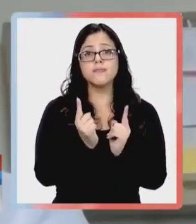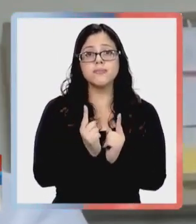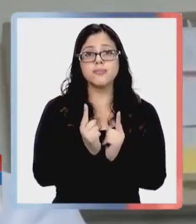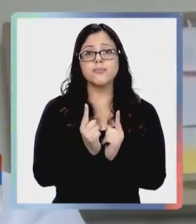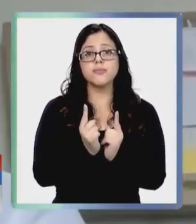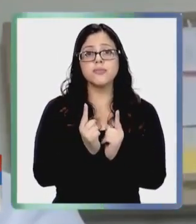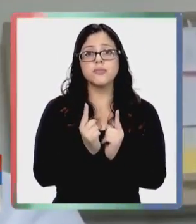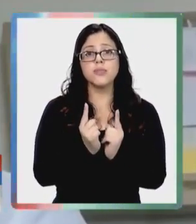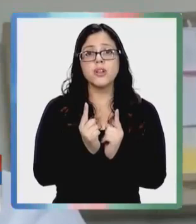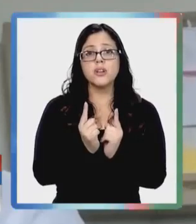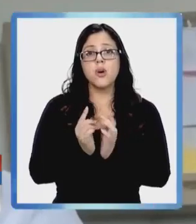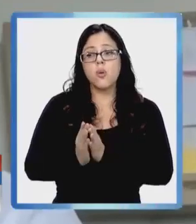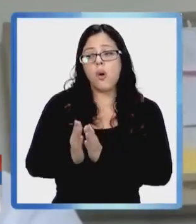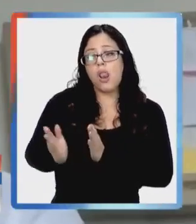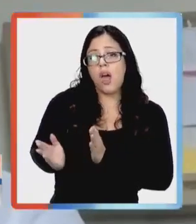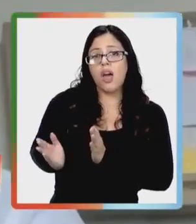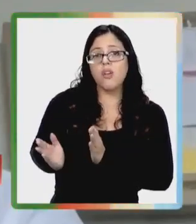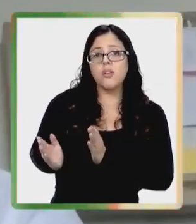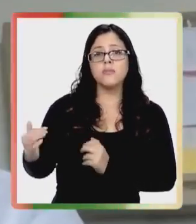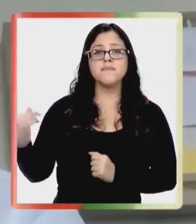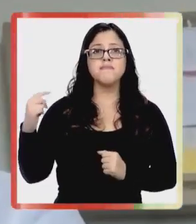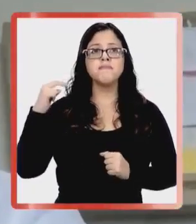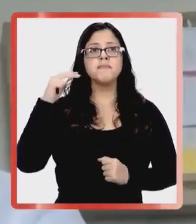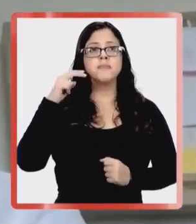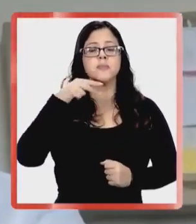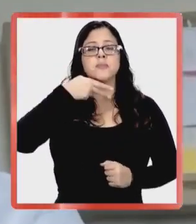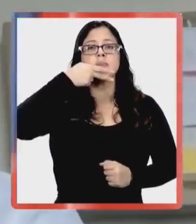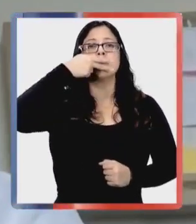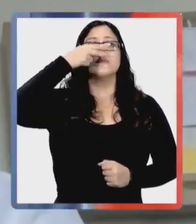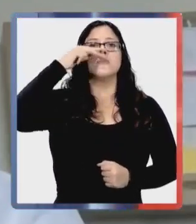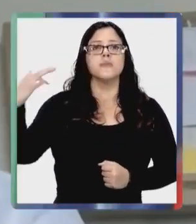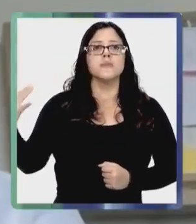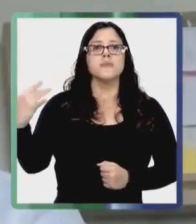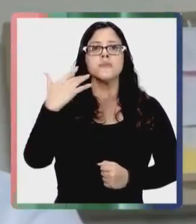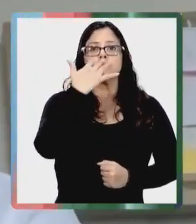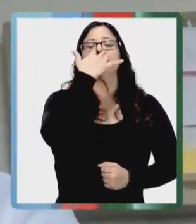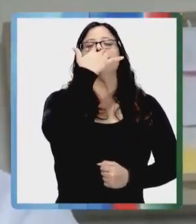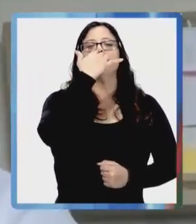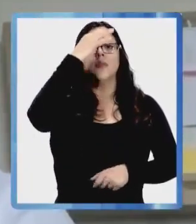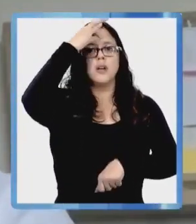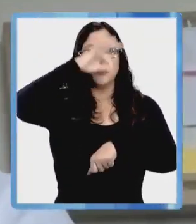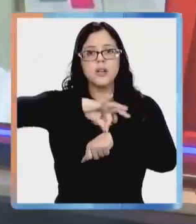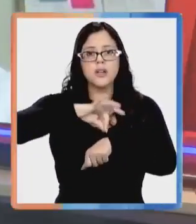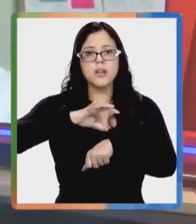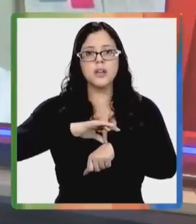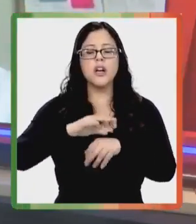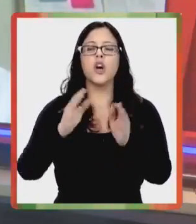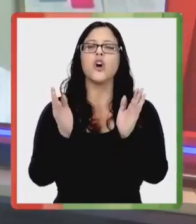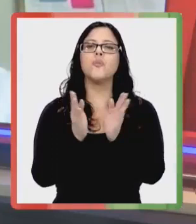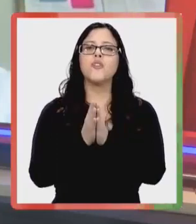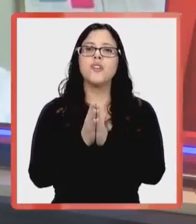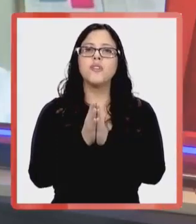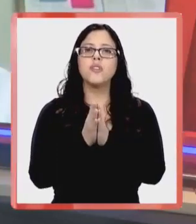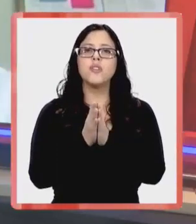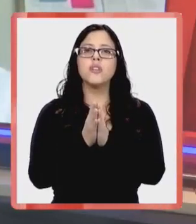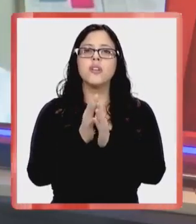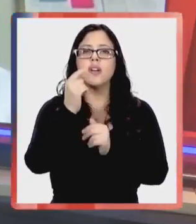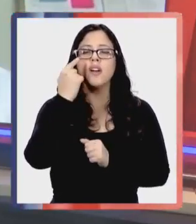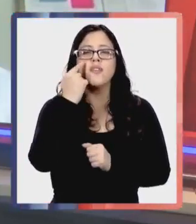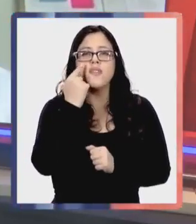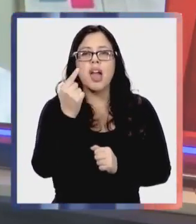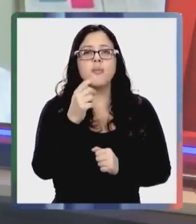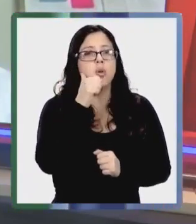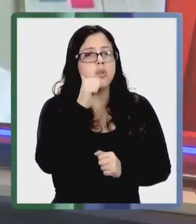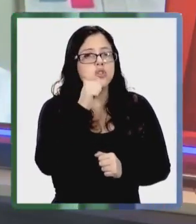al frente, al lado de un contagiado, la respiramos, nos llega a una vía respiratoria y nos infecta. Le pido, doctor, que nos situemos en el día a